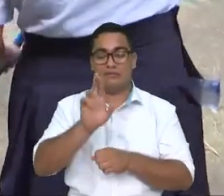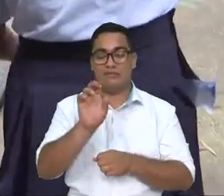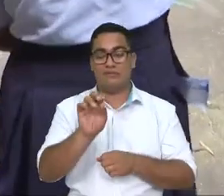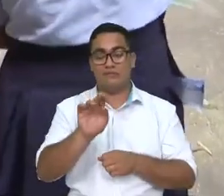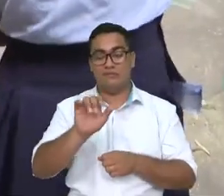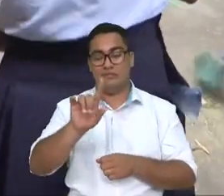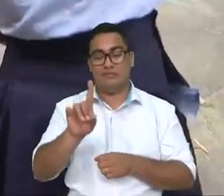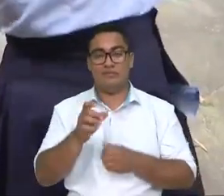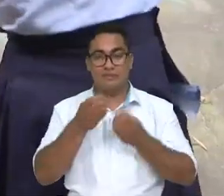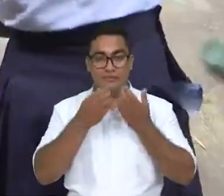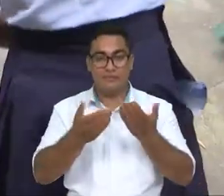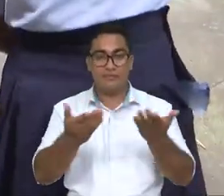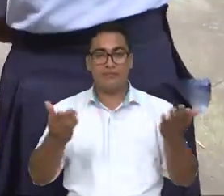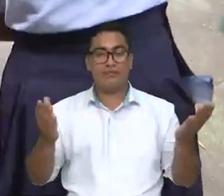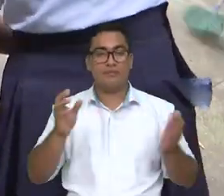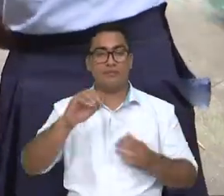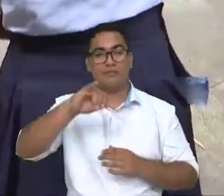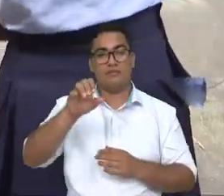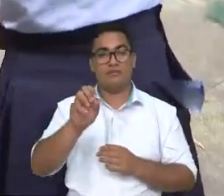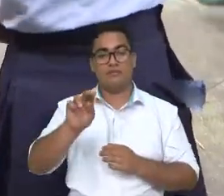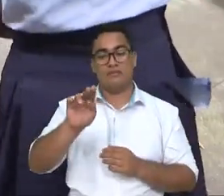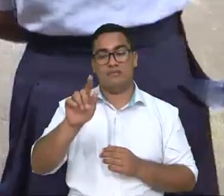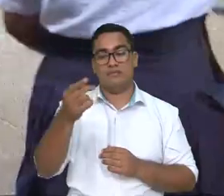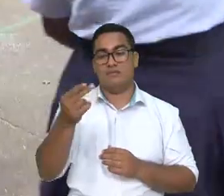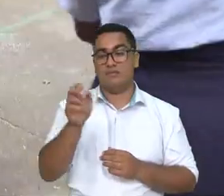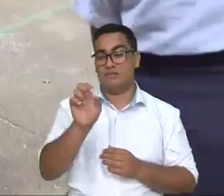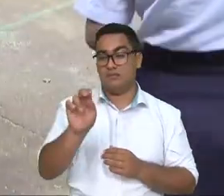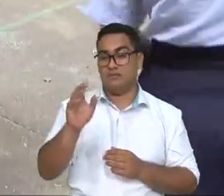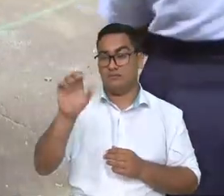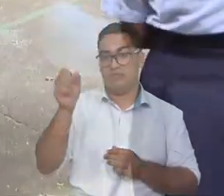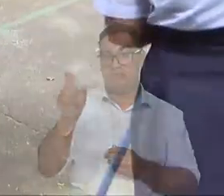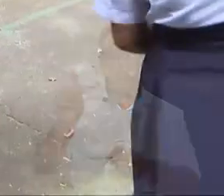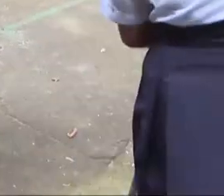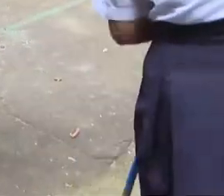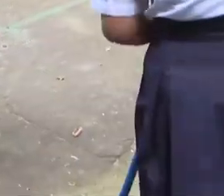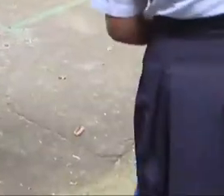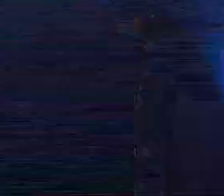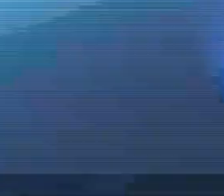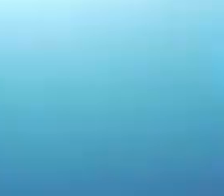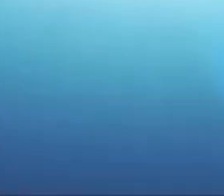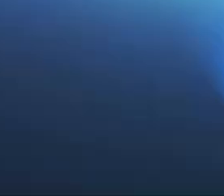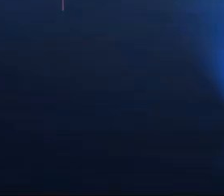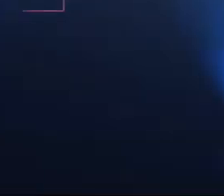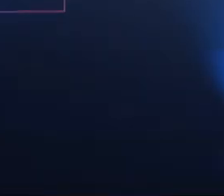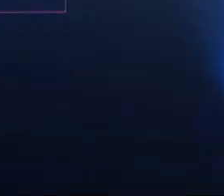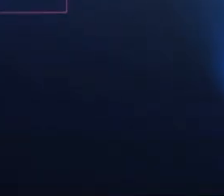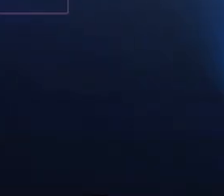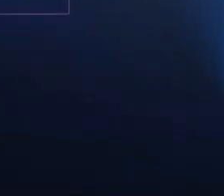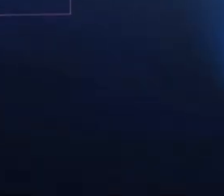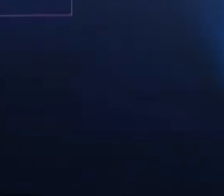Ronald Ruiz, informó para el canal parlamentario Jonathan Castro.